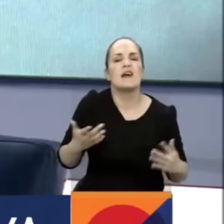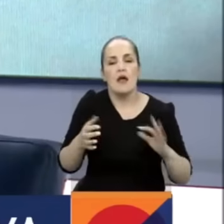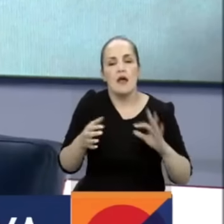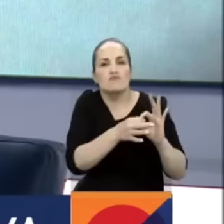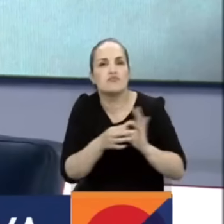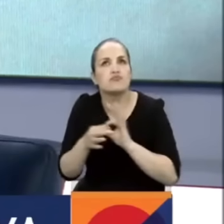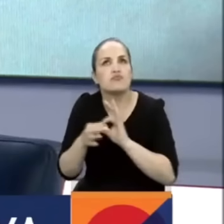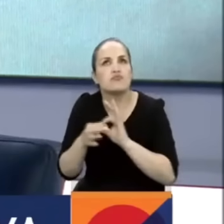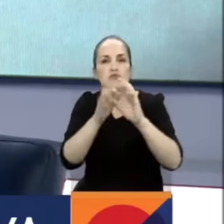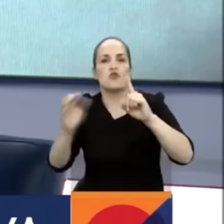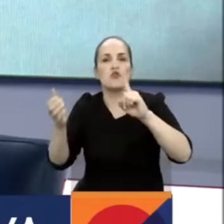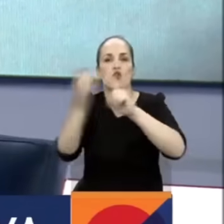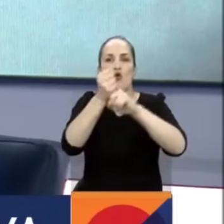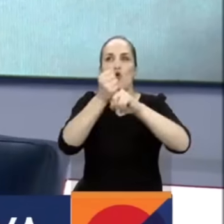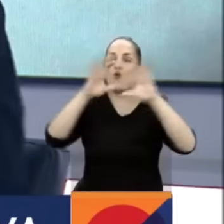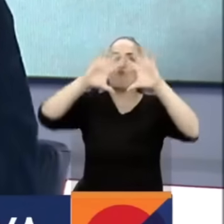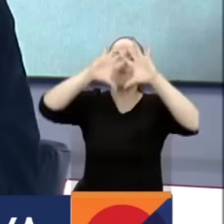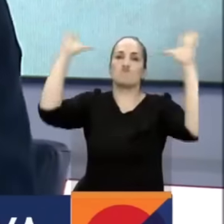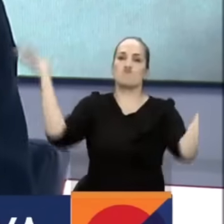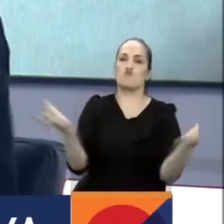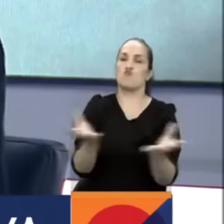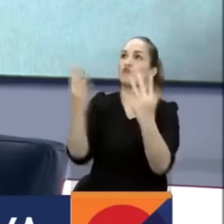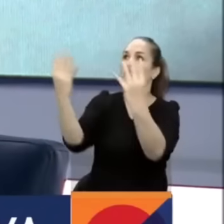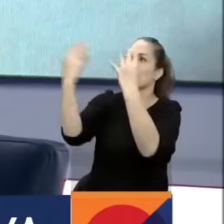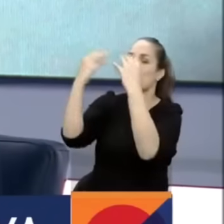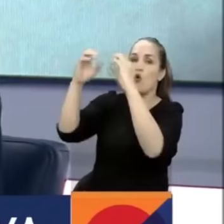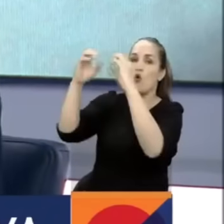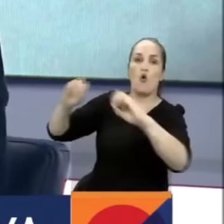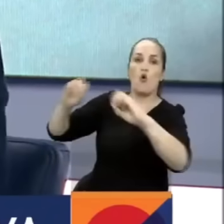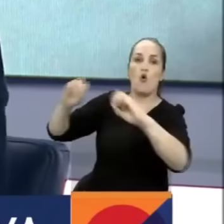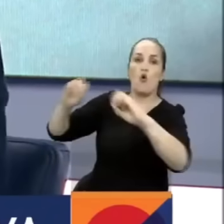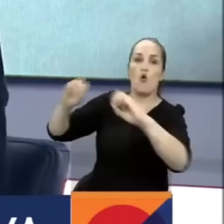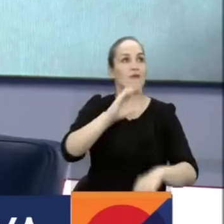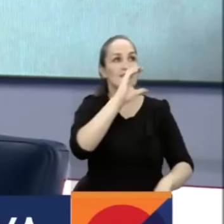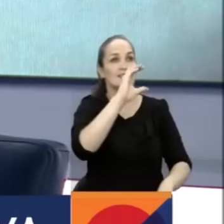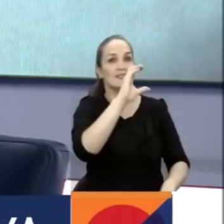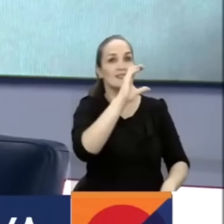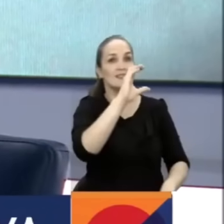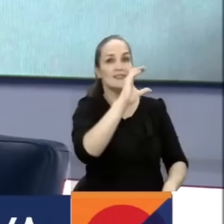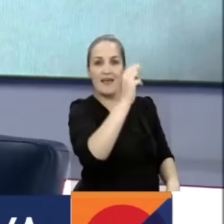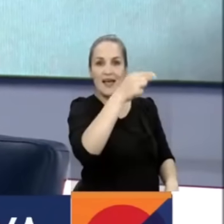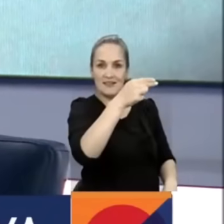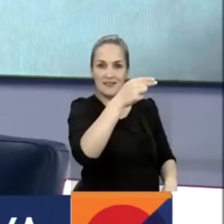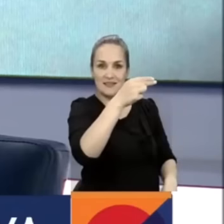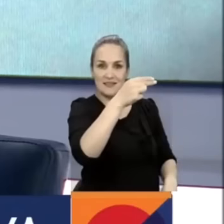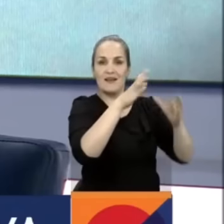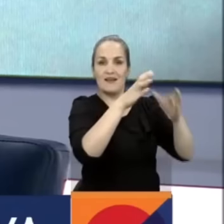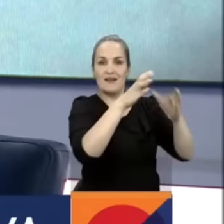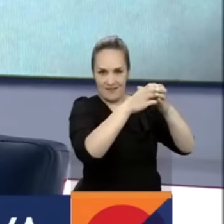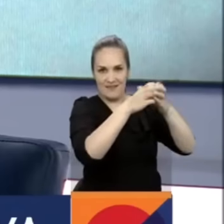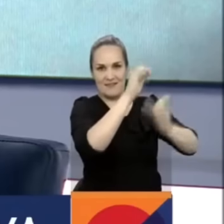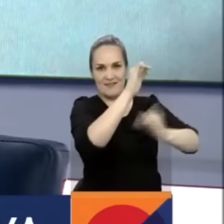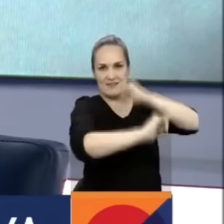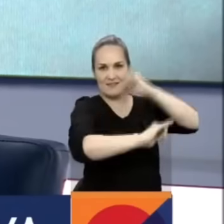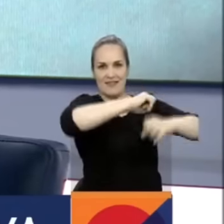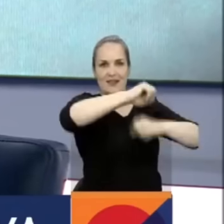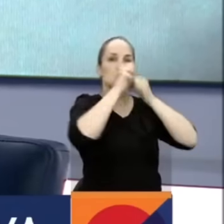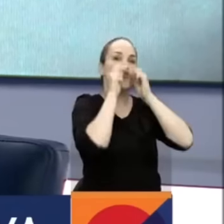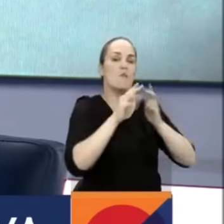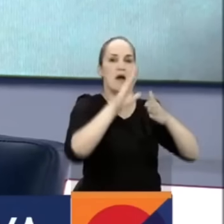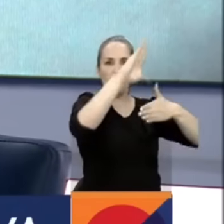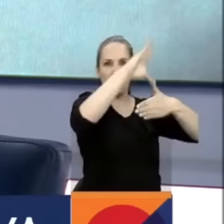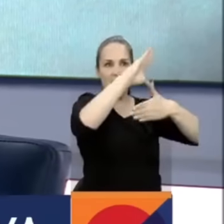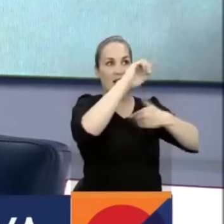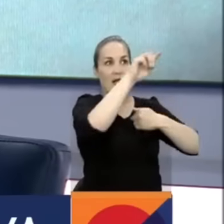mundo entero, que Naciones Unidas, que la CIDH estén pendientes de ese proceso, que lo único que quiere es